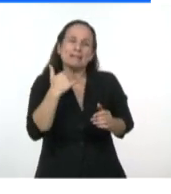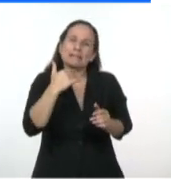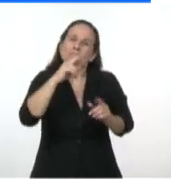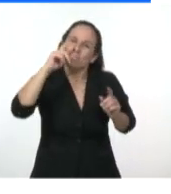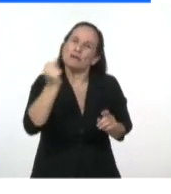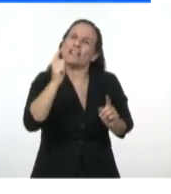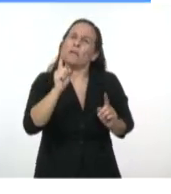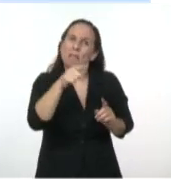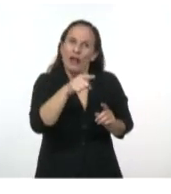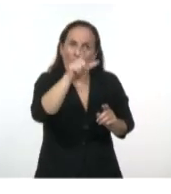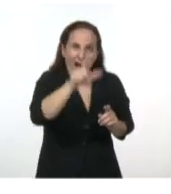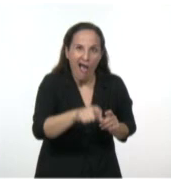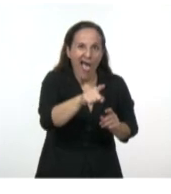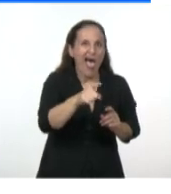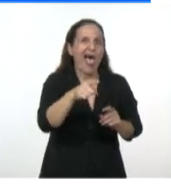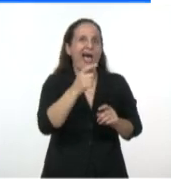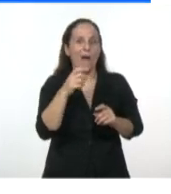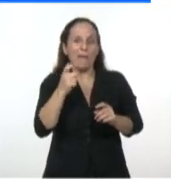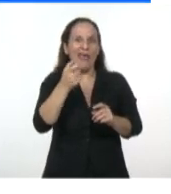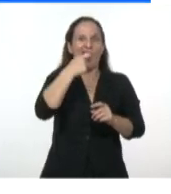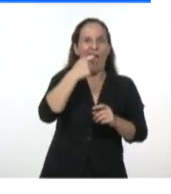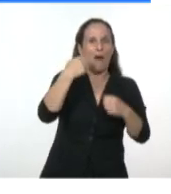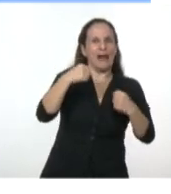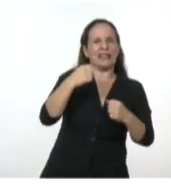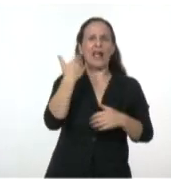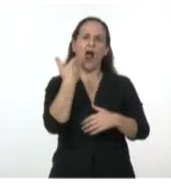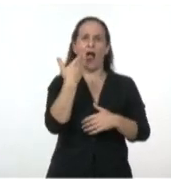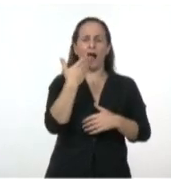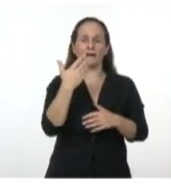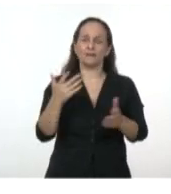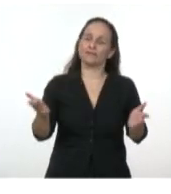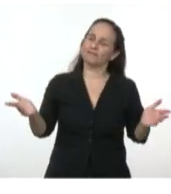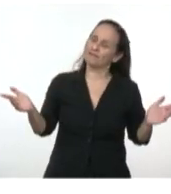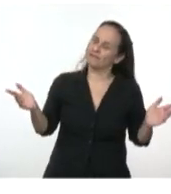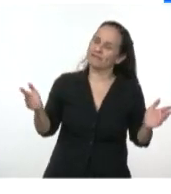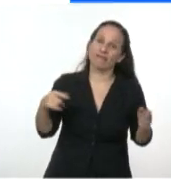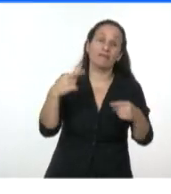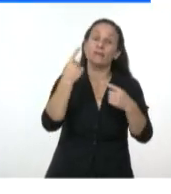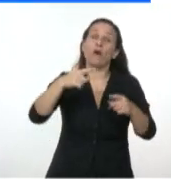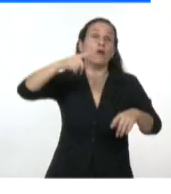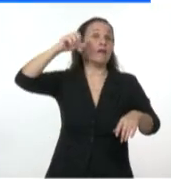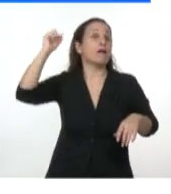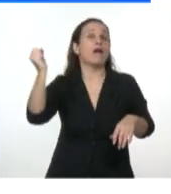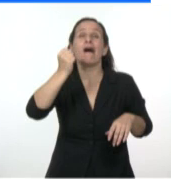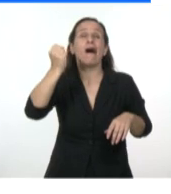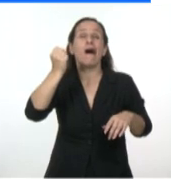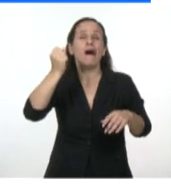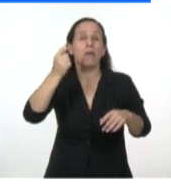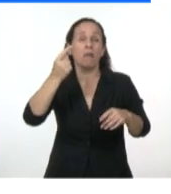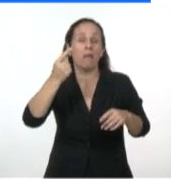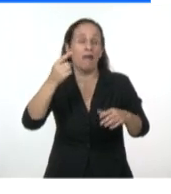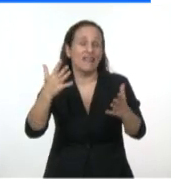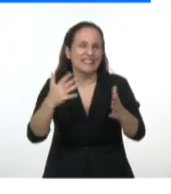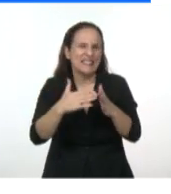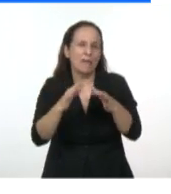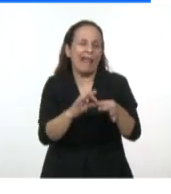verdad que usted practicaba su discurso con piedras en la boca? Los grandes sucesos dependen de incidentes pequeños.